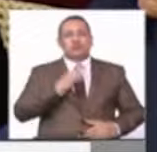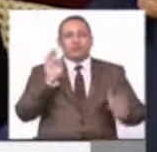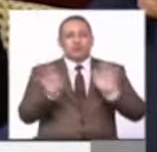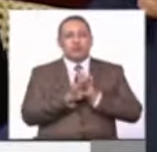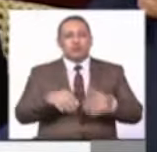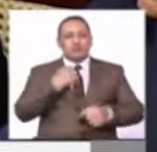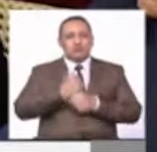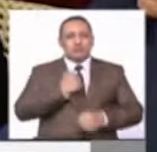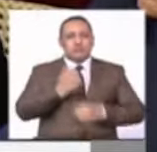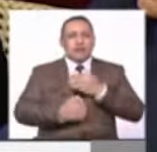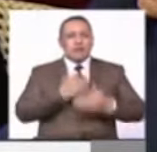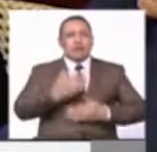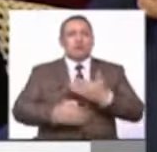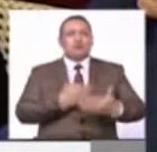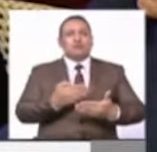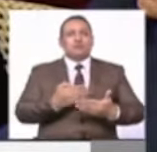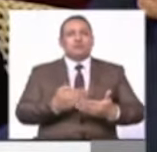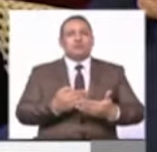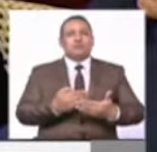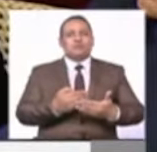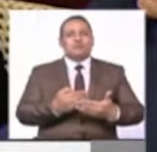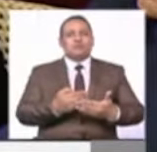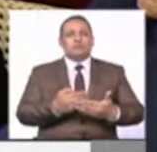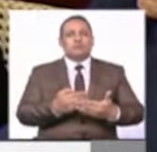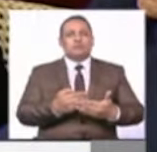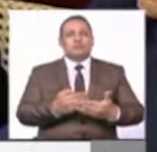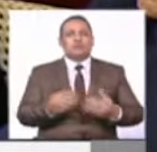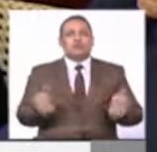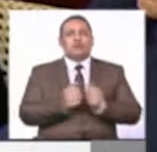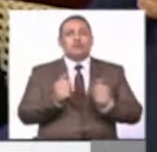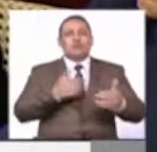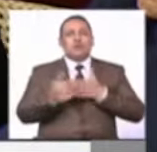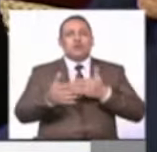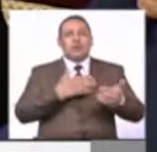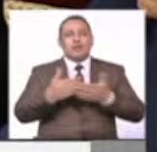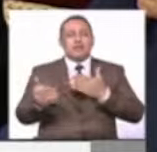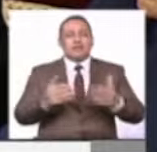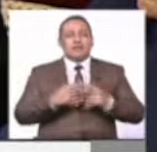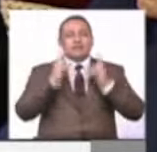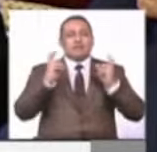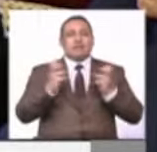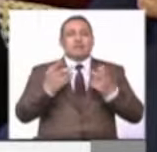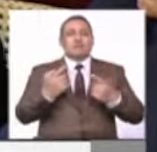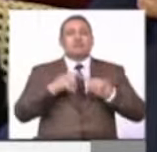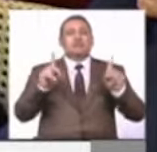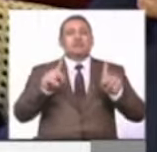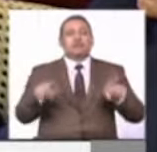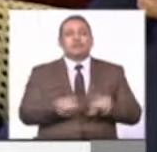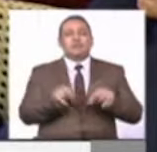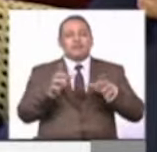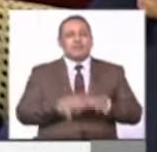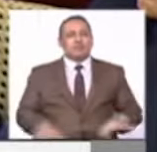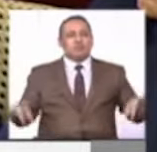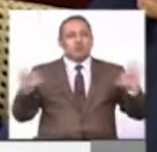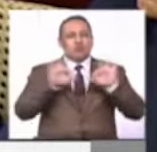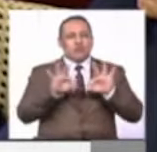desempeño eh de cualquier tipo sino que es fundamentalmente